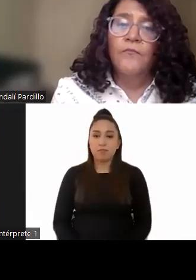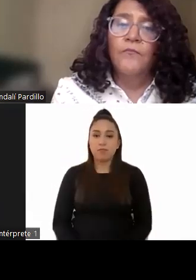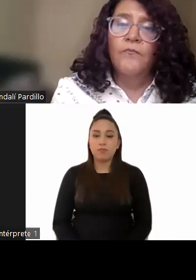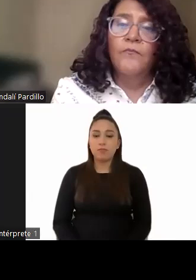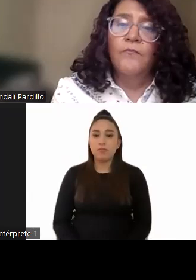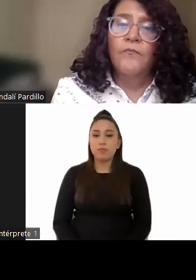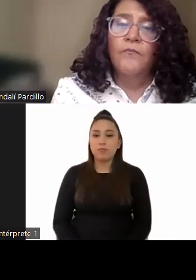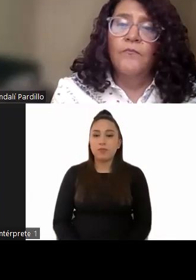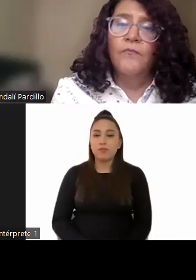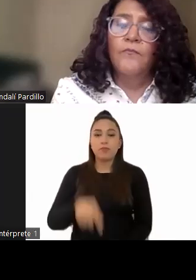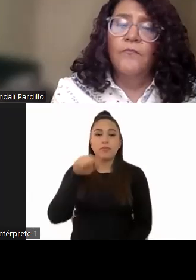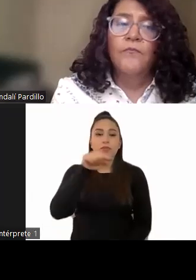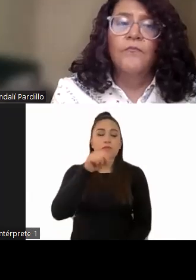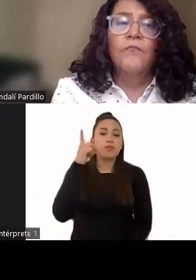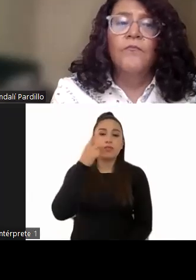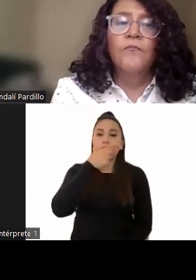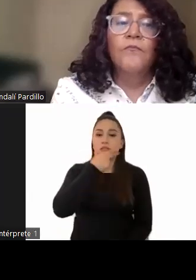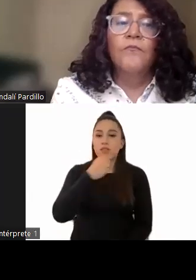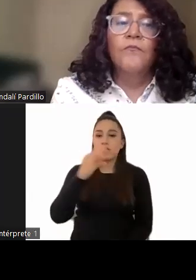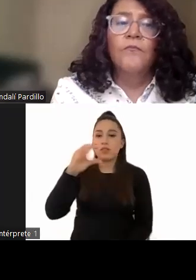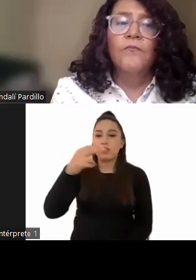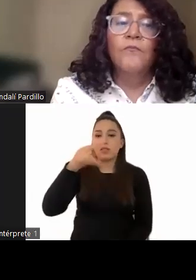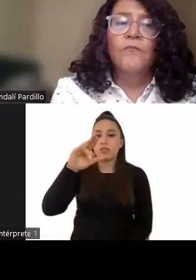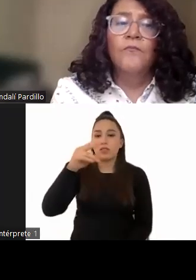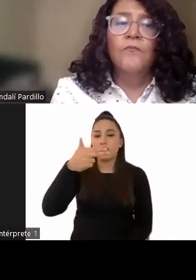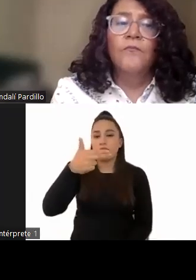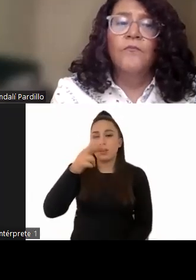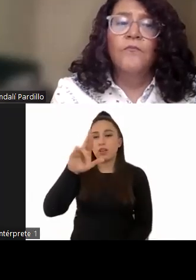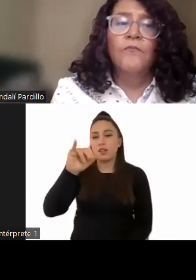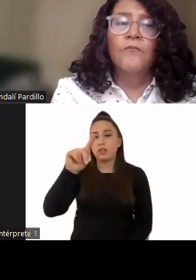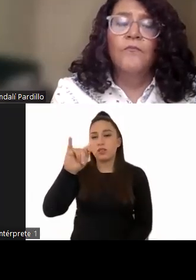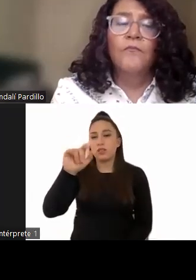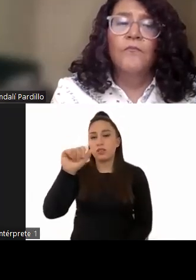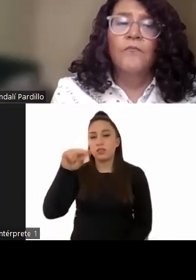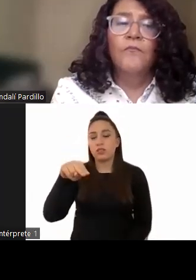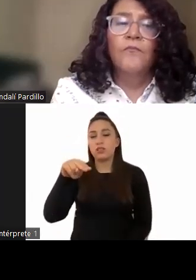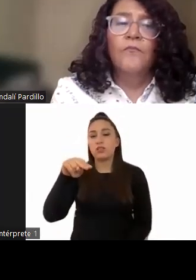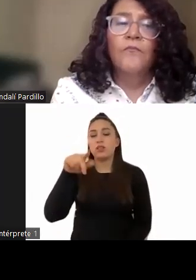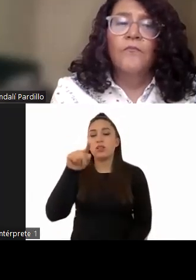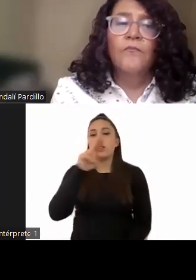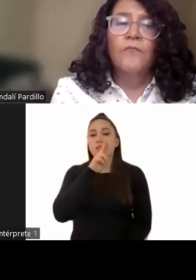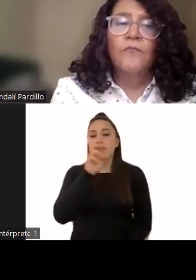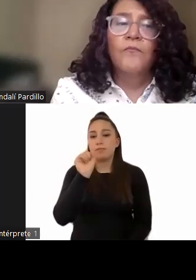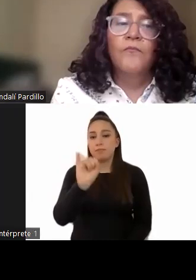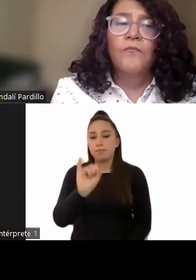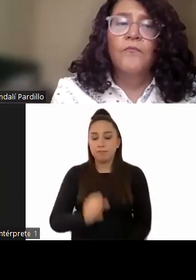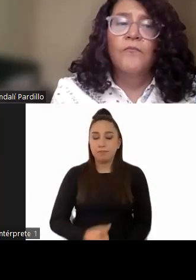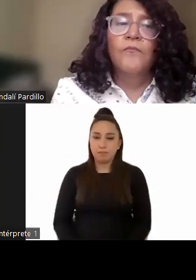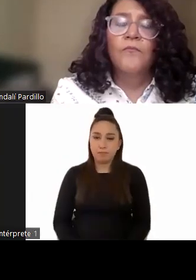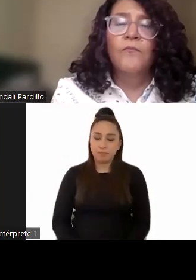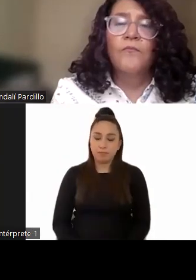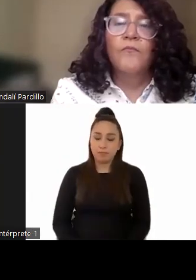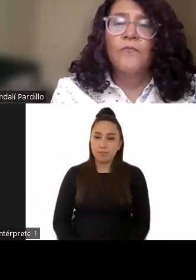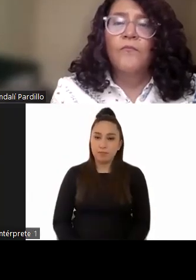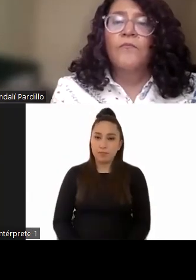Diputado Cristian Moctezuma González. Cristian Moctezuma González, a favor del